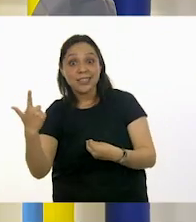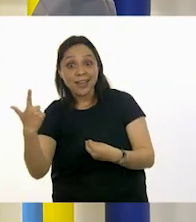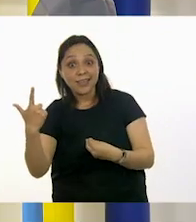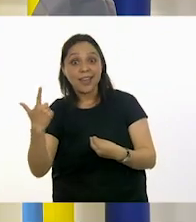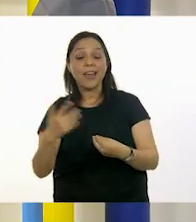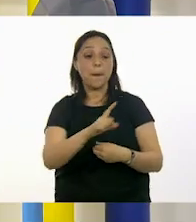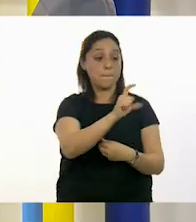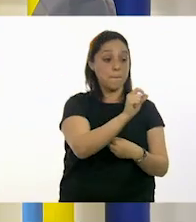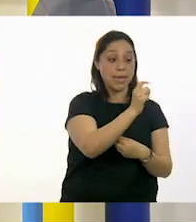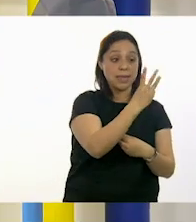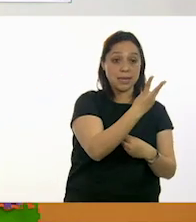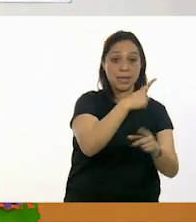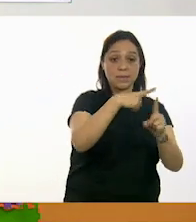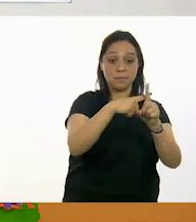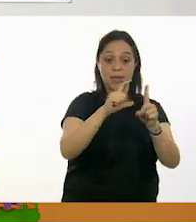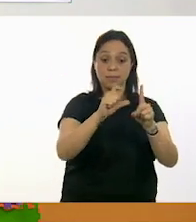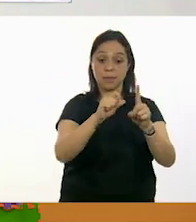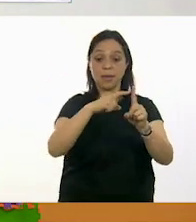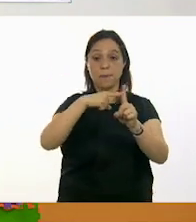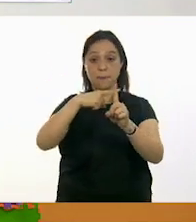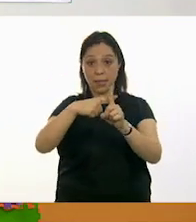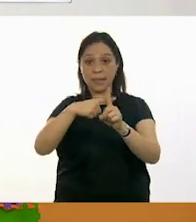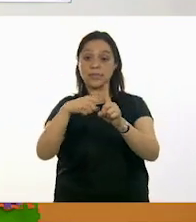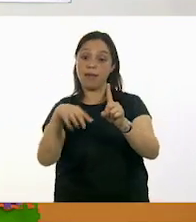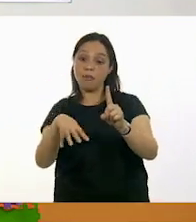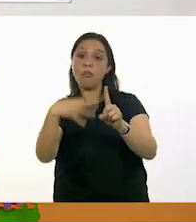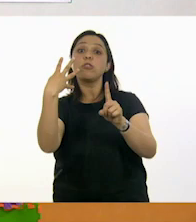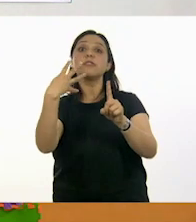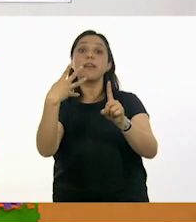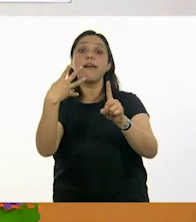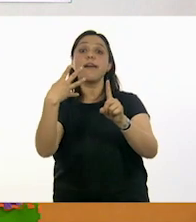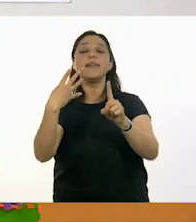57. 23 más 20, 43 más 14,